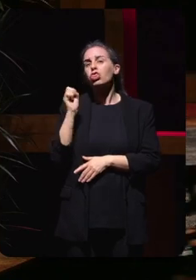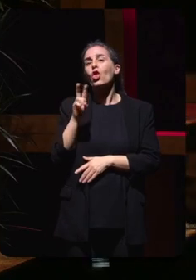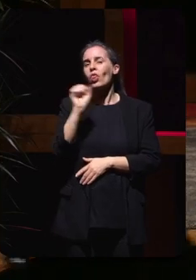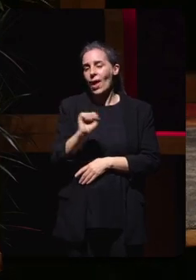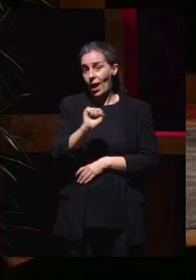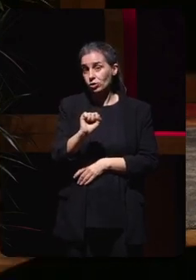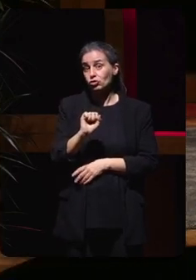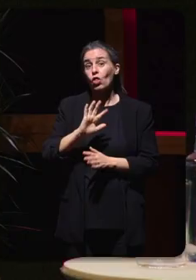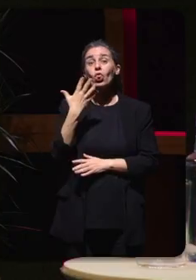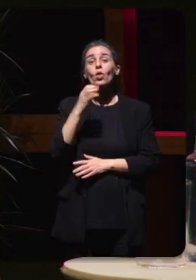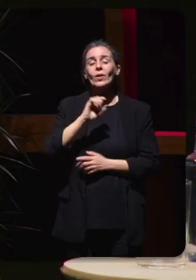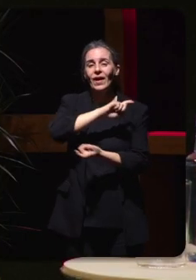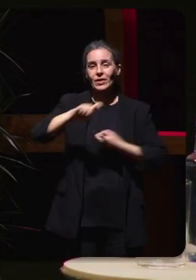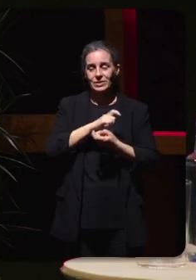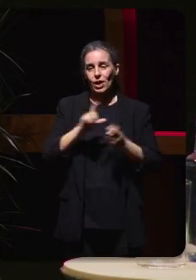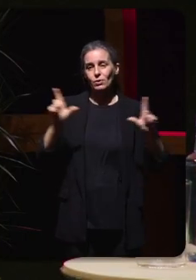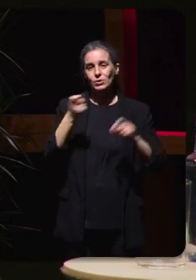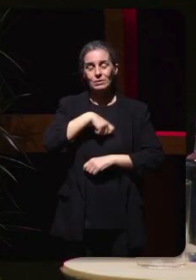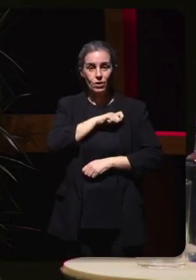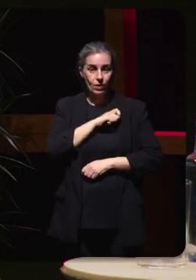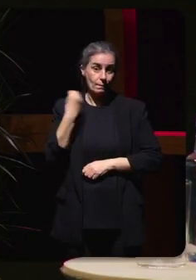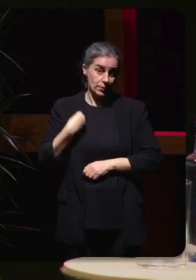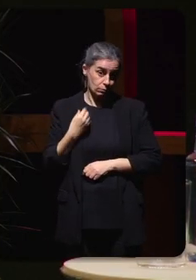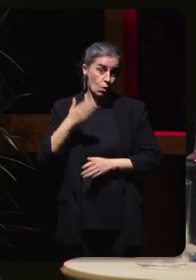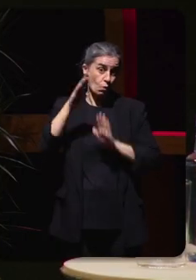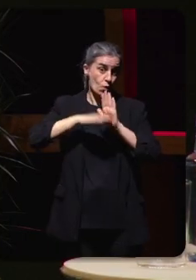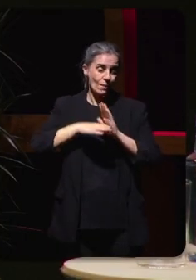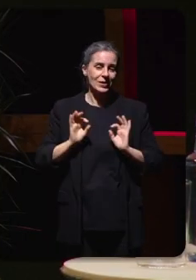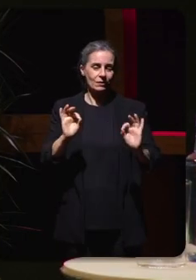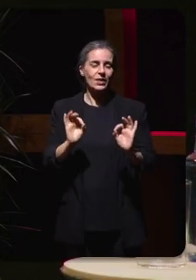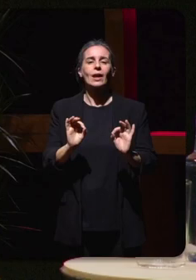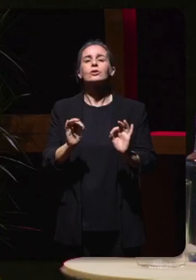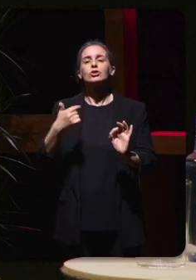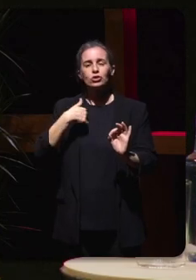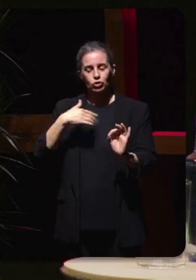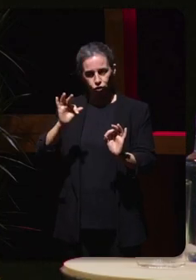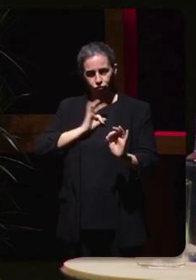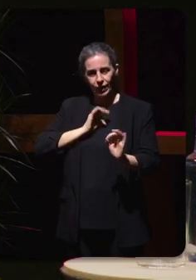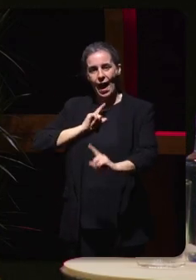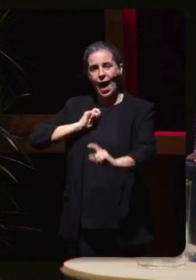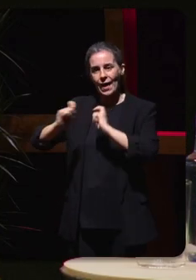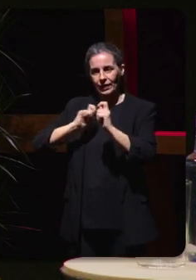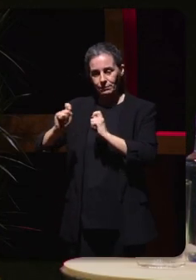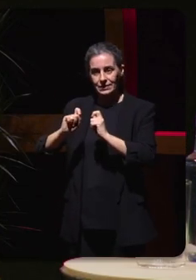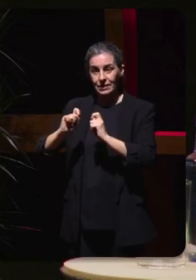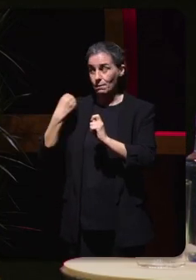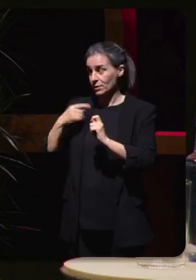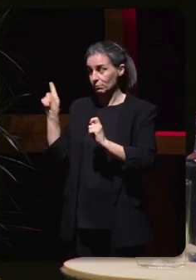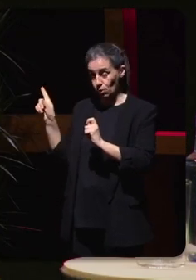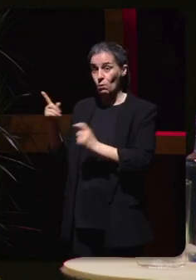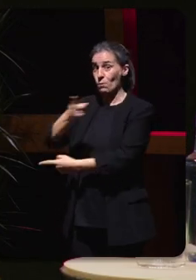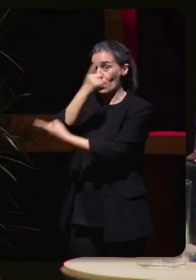50 aniversario de Televisión Española, en un especial me hicieron una entrevista sin mostrarme esto, me preguntaron lo